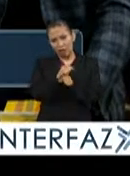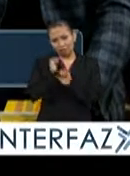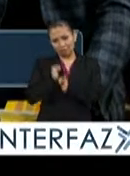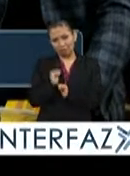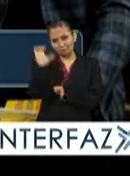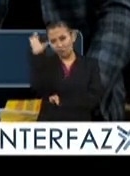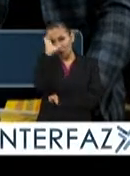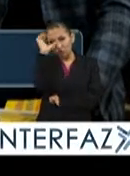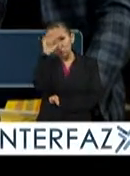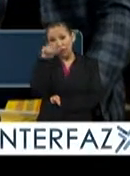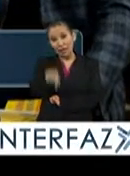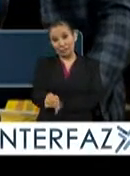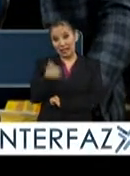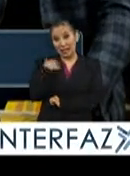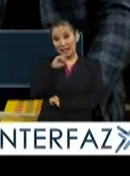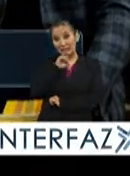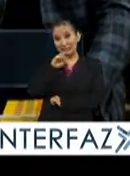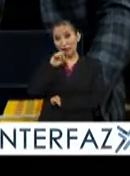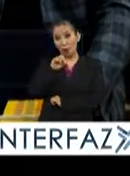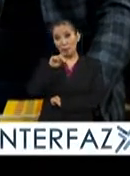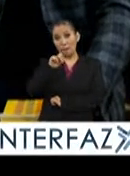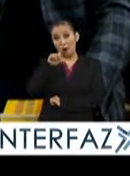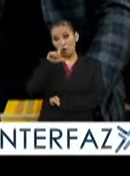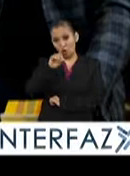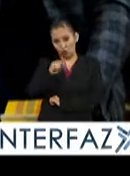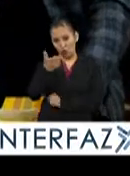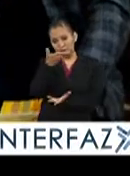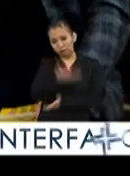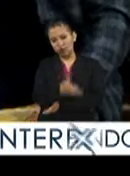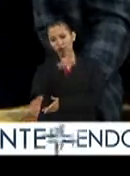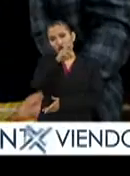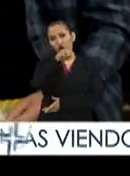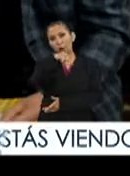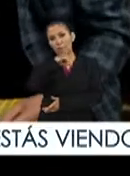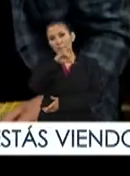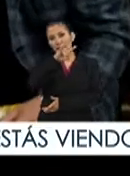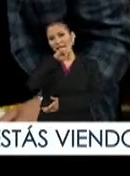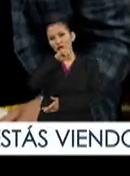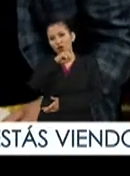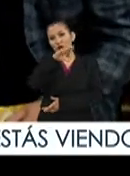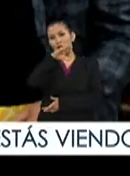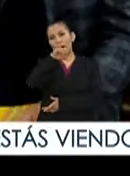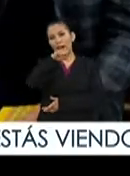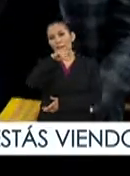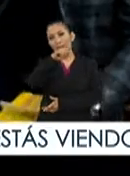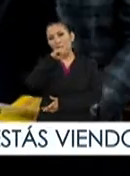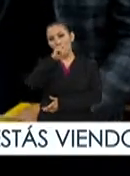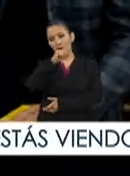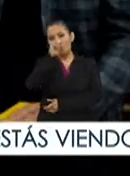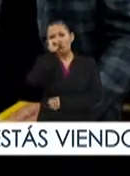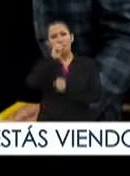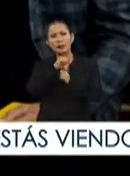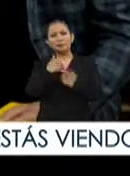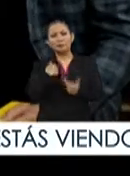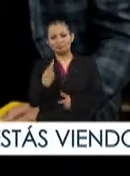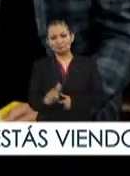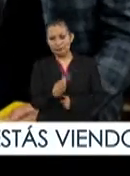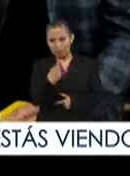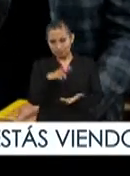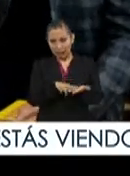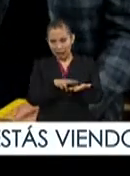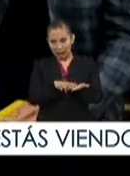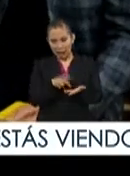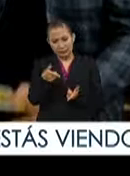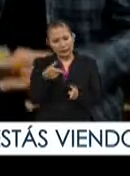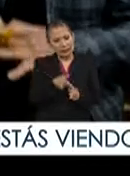de Cultura del Estado de Sao Paulo, precisamente Romildo Campelo. Secretario, creo que vale la